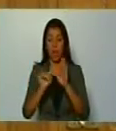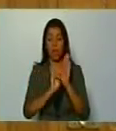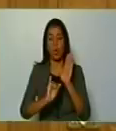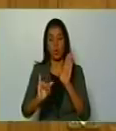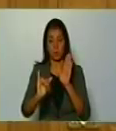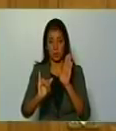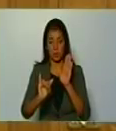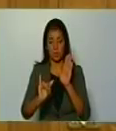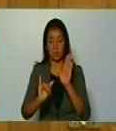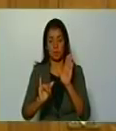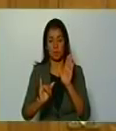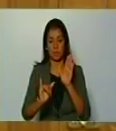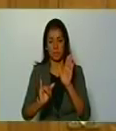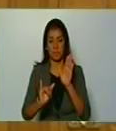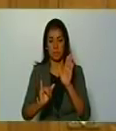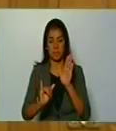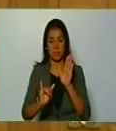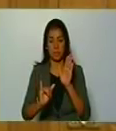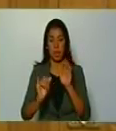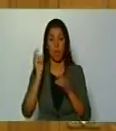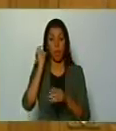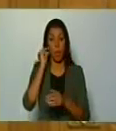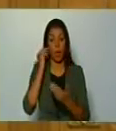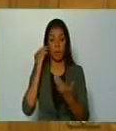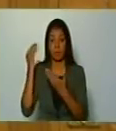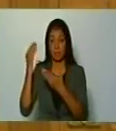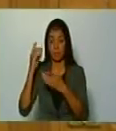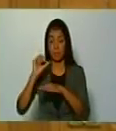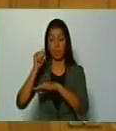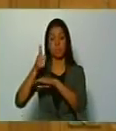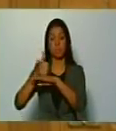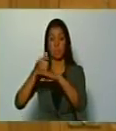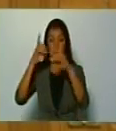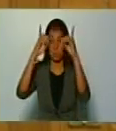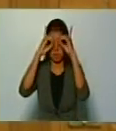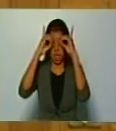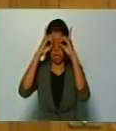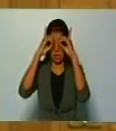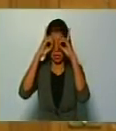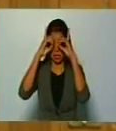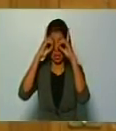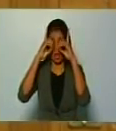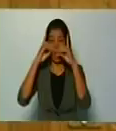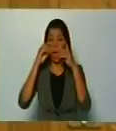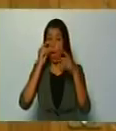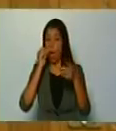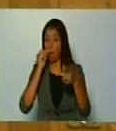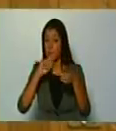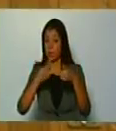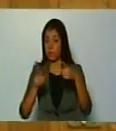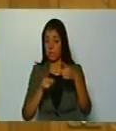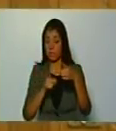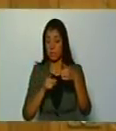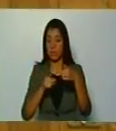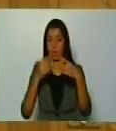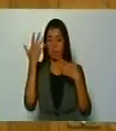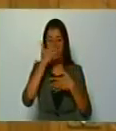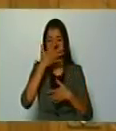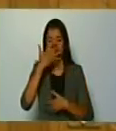Constituyente, su presidenta Delcy Rodríguez, su primer vicepresidente Aristóbulo